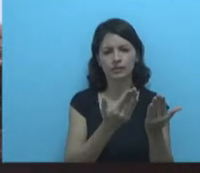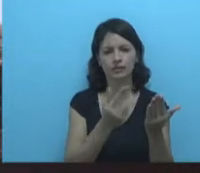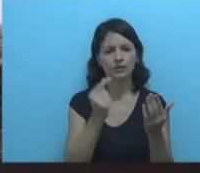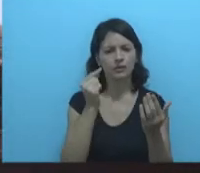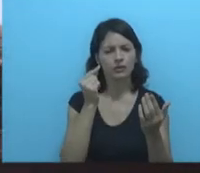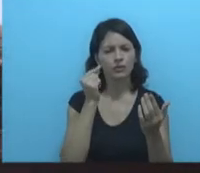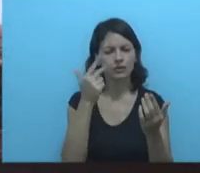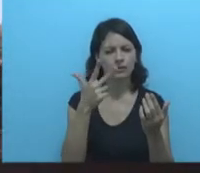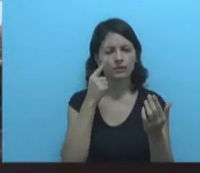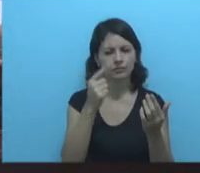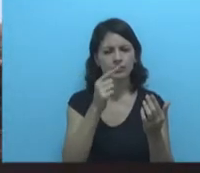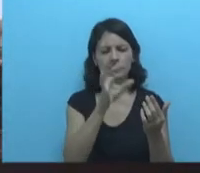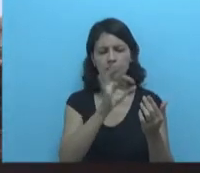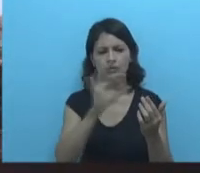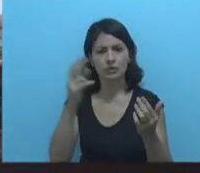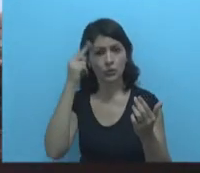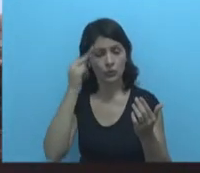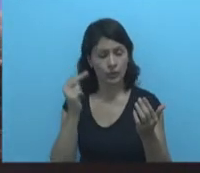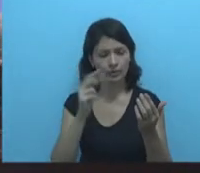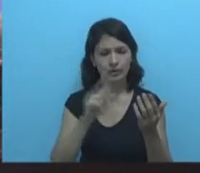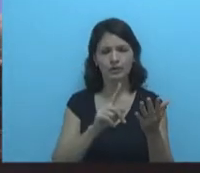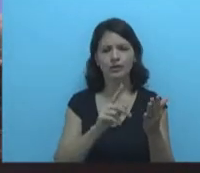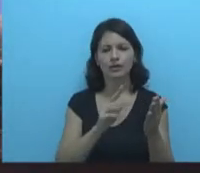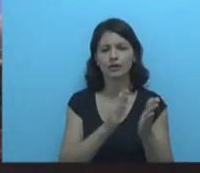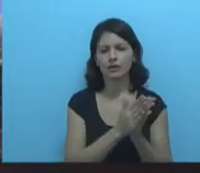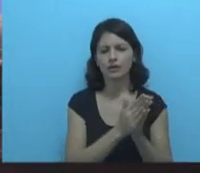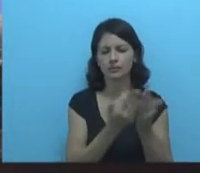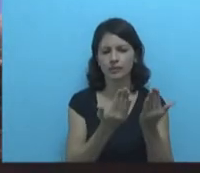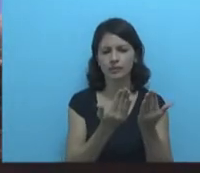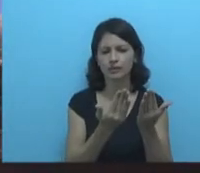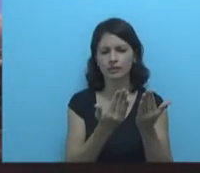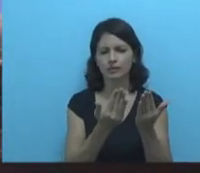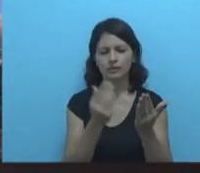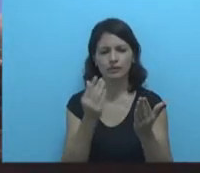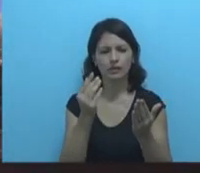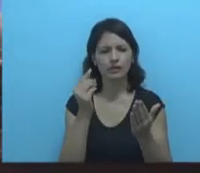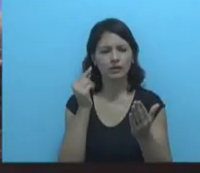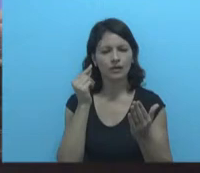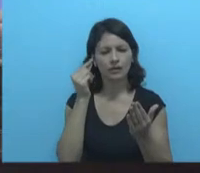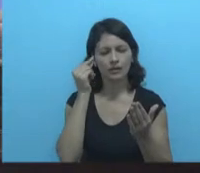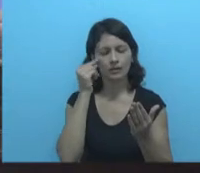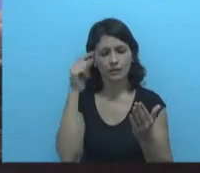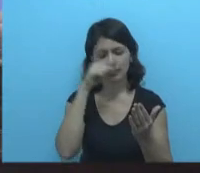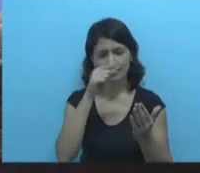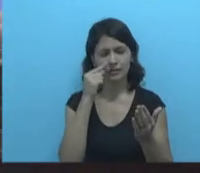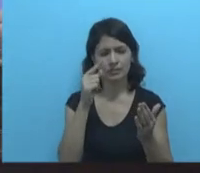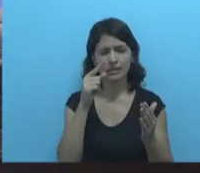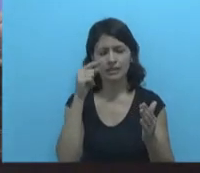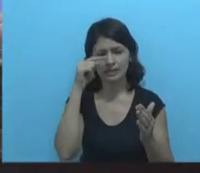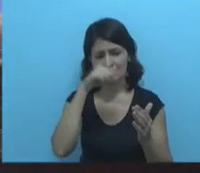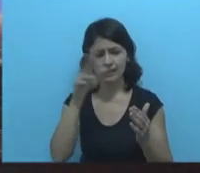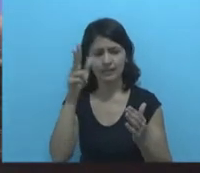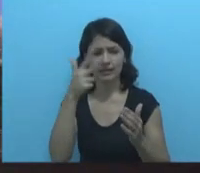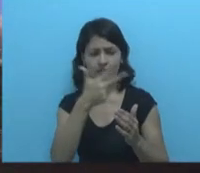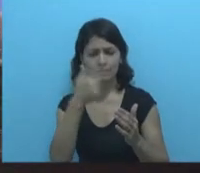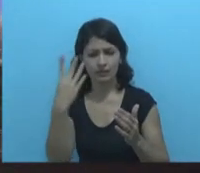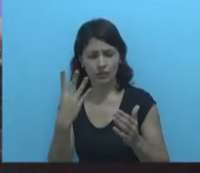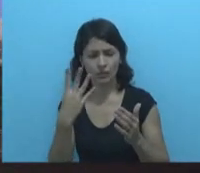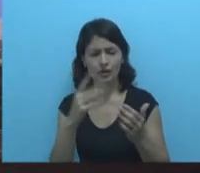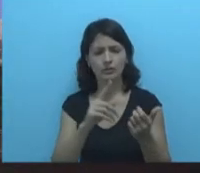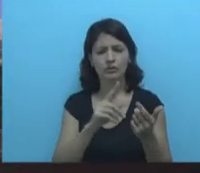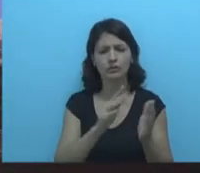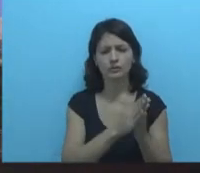expediente 43.009 del diputado Delfrade, el expediente 37.734 del diputado Delfrade y el